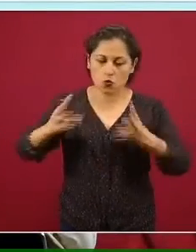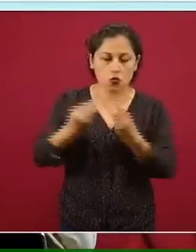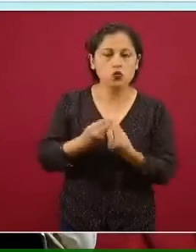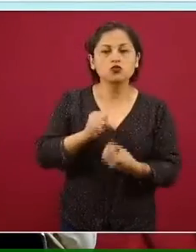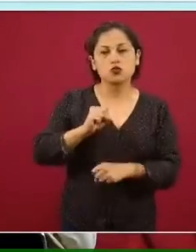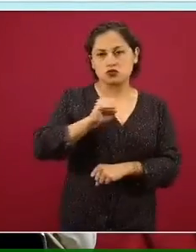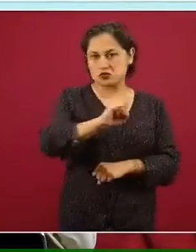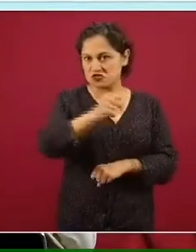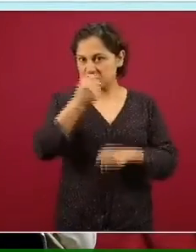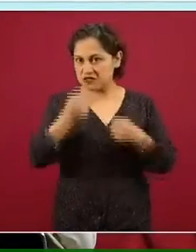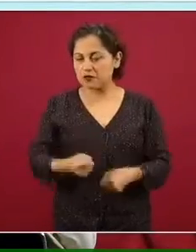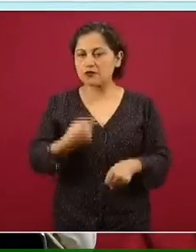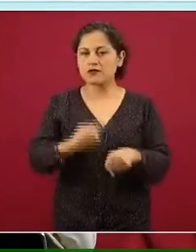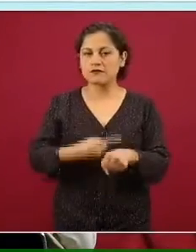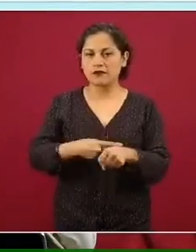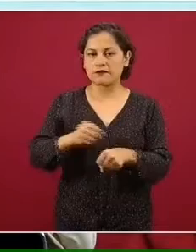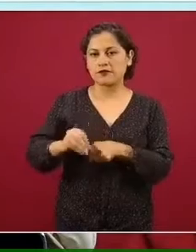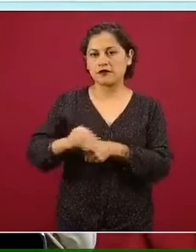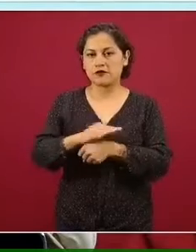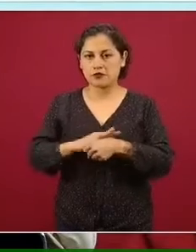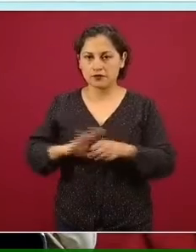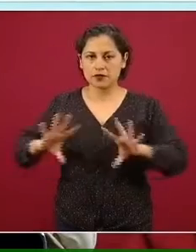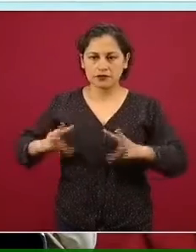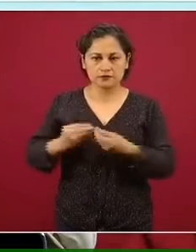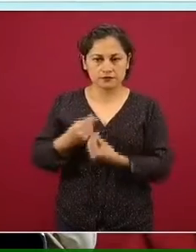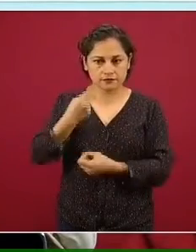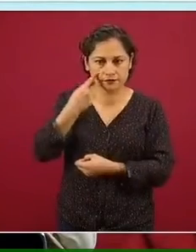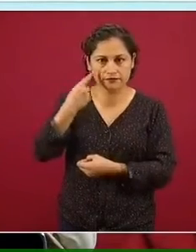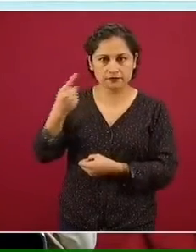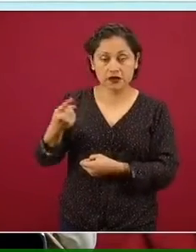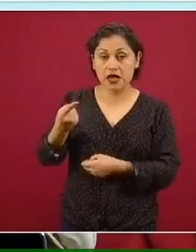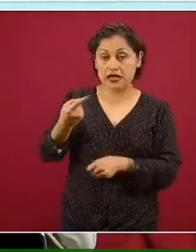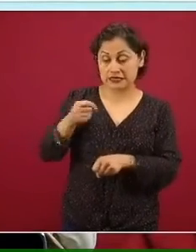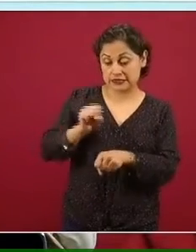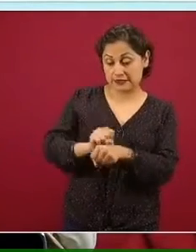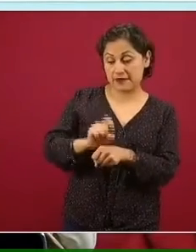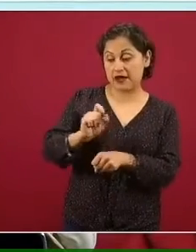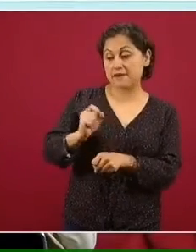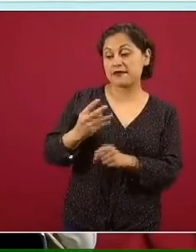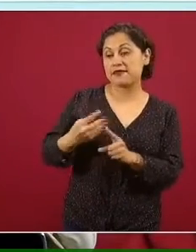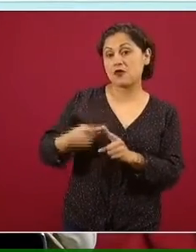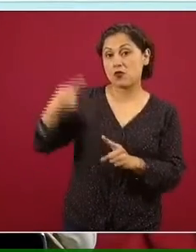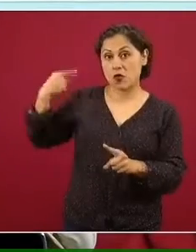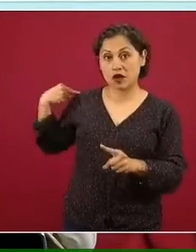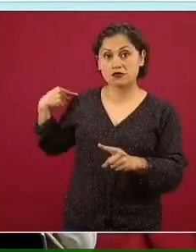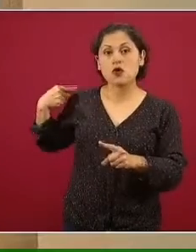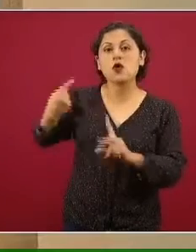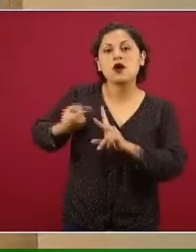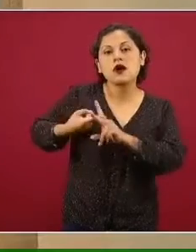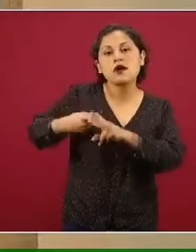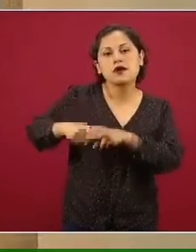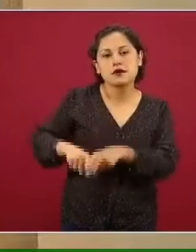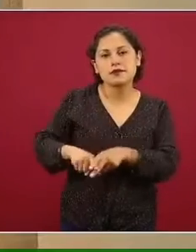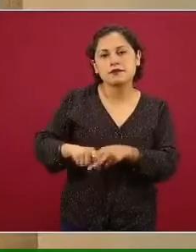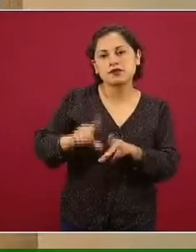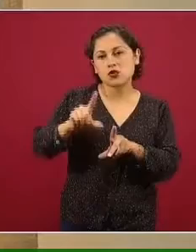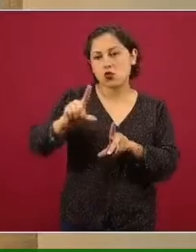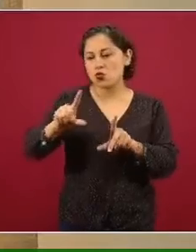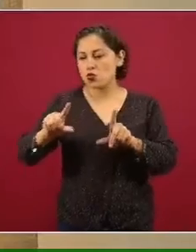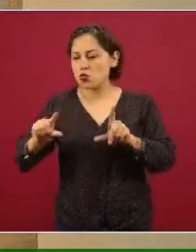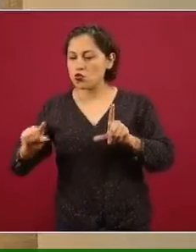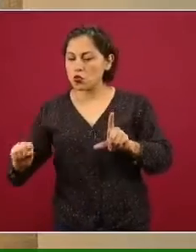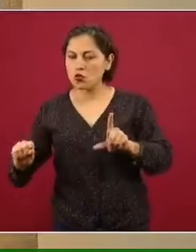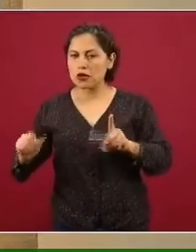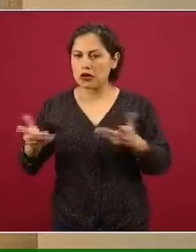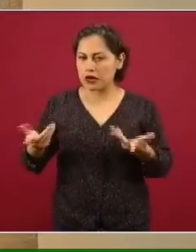porcentaje de positividad, vemos este descenso que hay desde la semana 24 y que de manera puntual para la diferencia entre